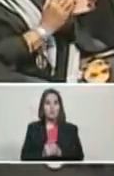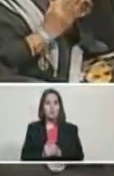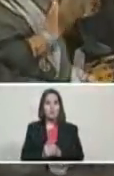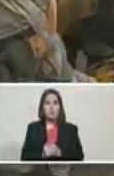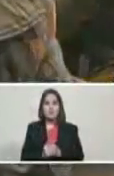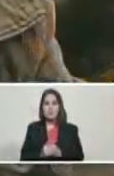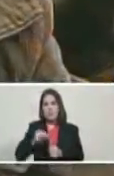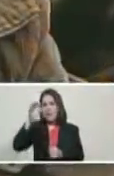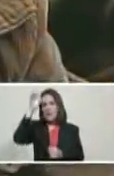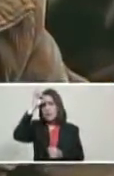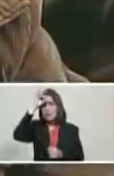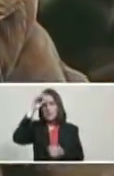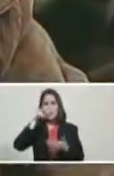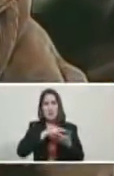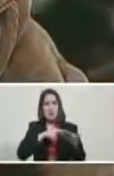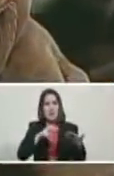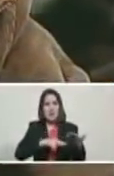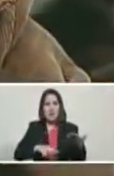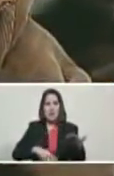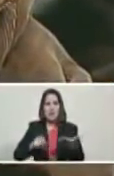no sabía leer ni escribir.